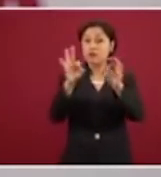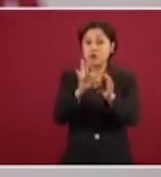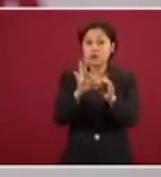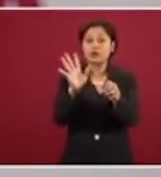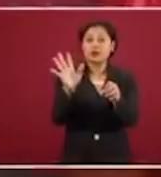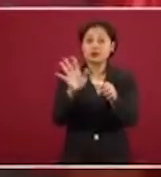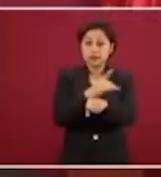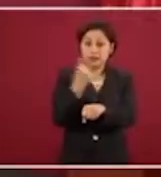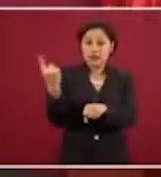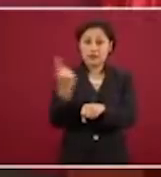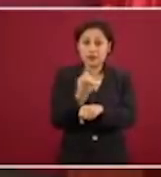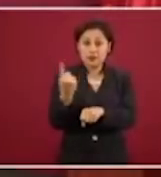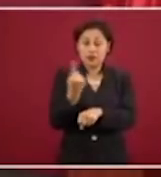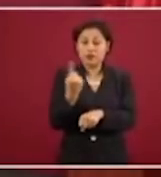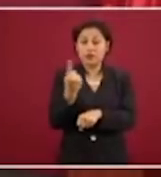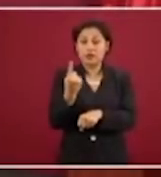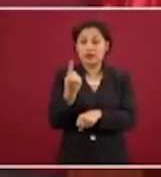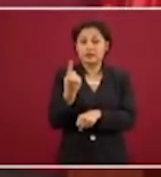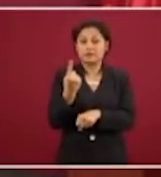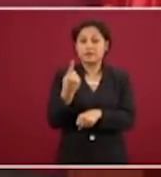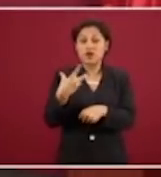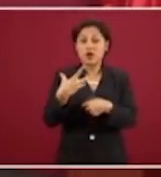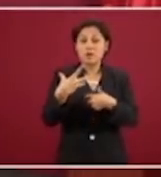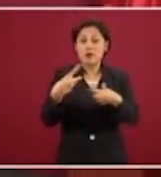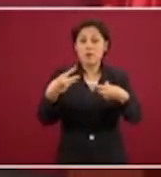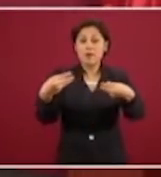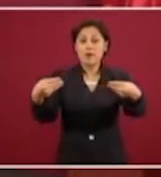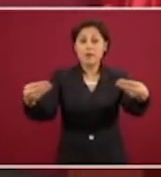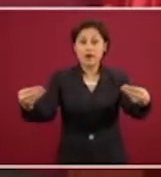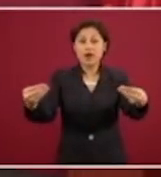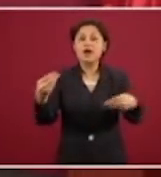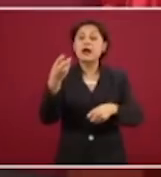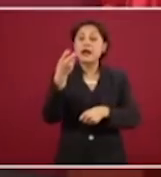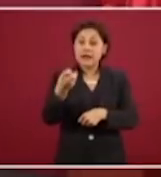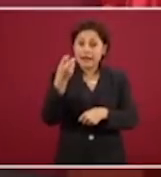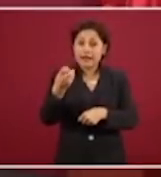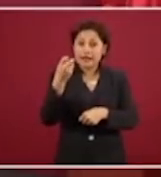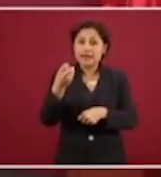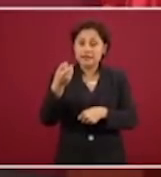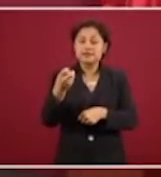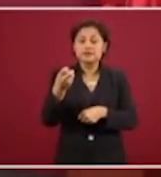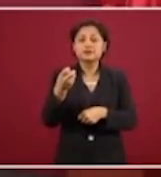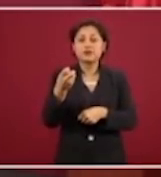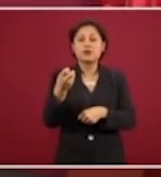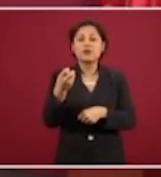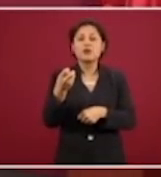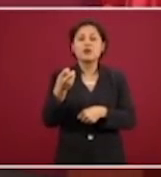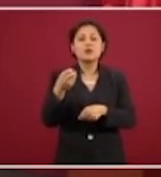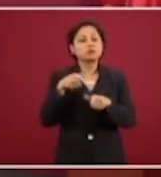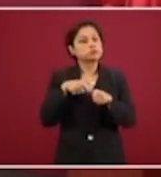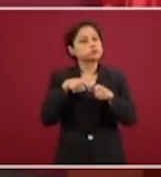transmisión reciente, esta ocurrencia reciente de la enfermedad, es lo que realmente está empujando la epidemia, está manteniendo la